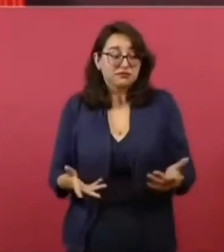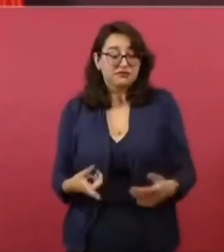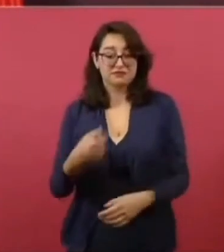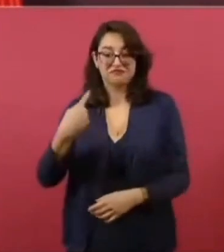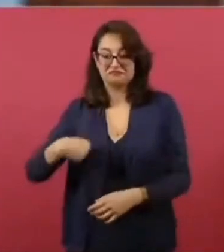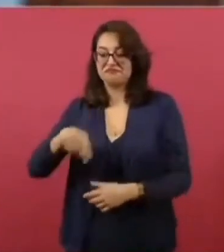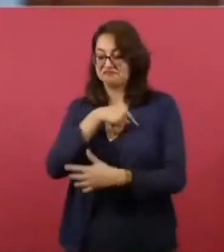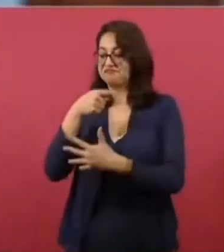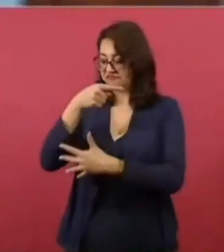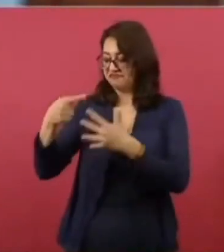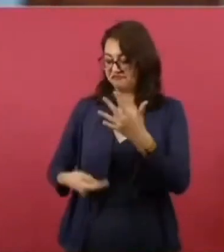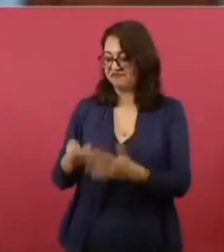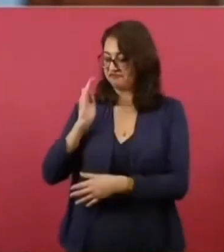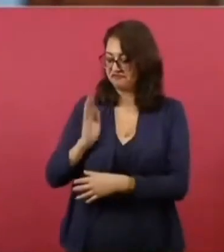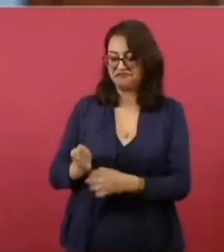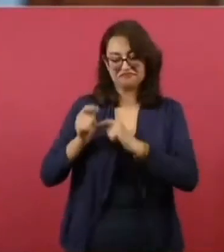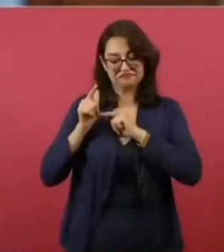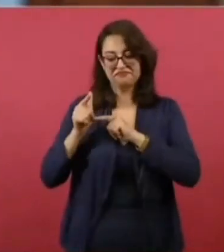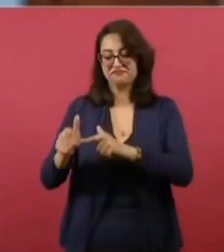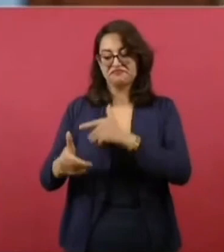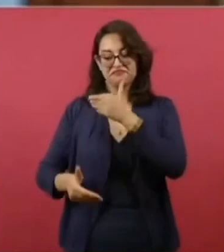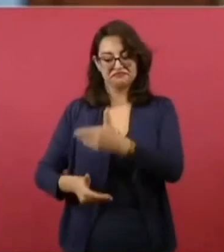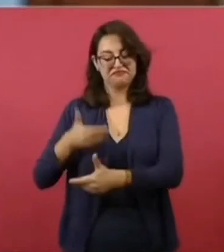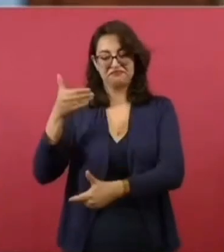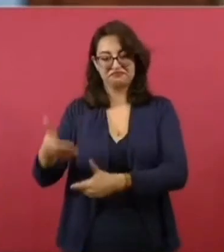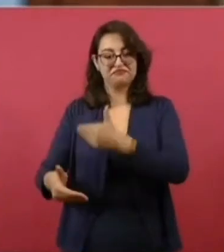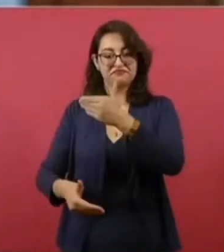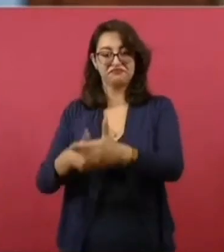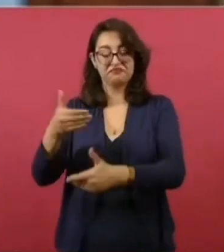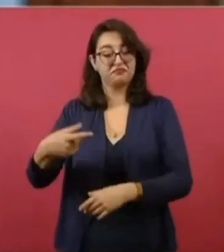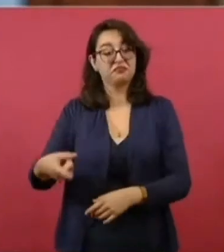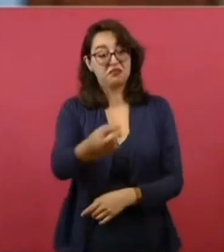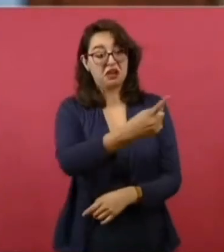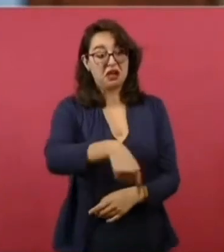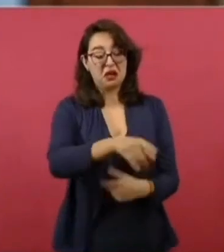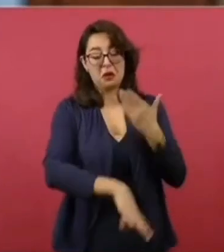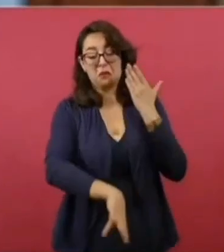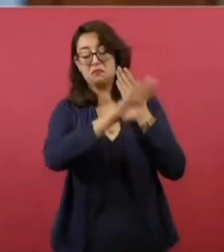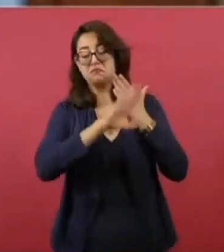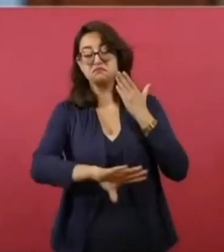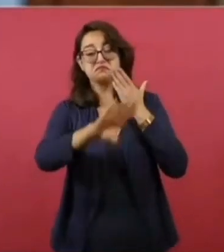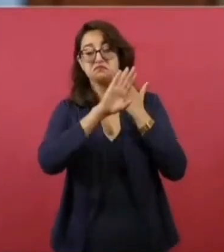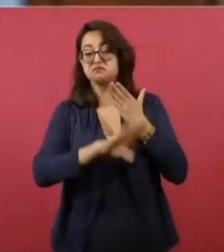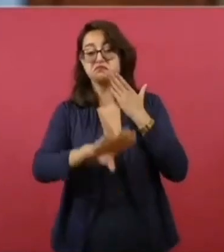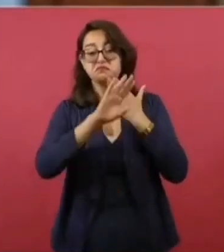mantengamos y los reafirmemos, nada ni nadie podrá vencernos.